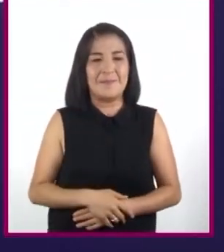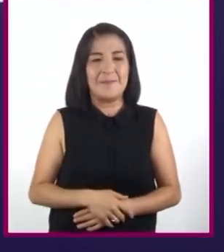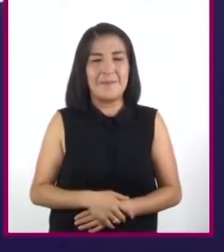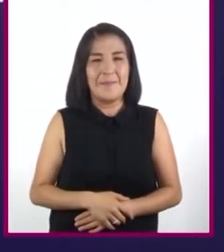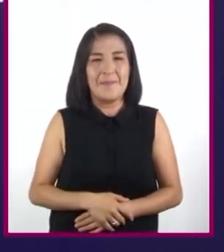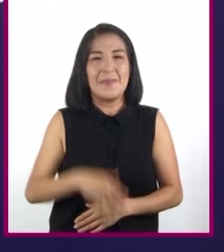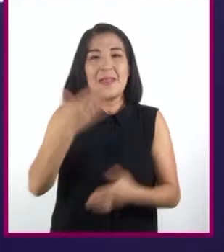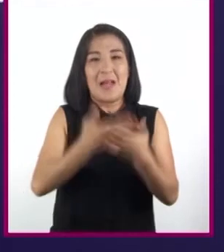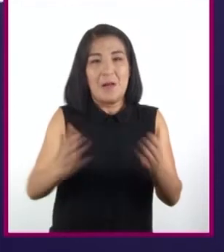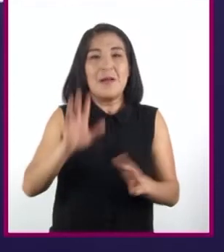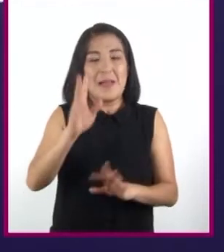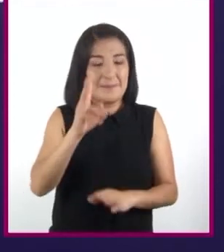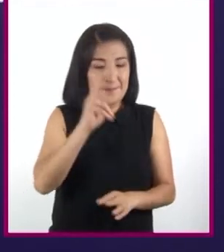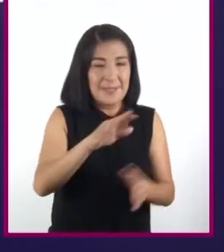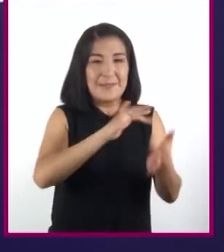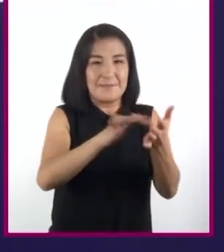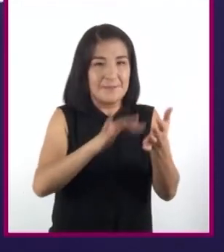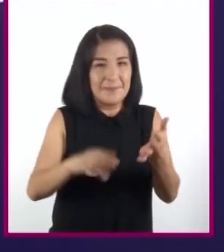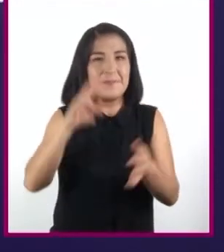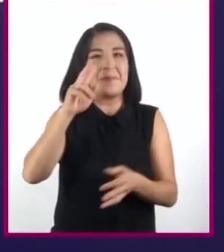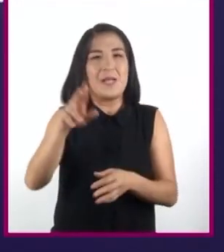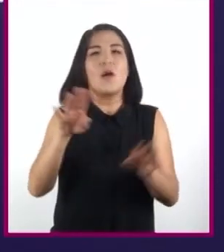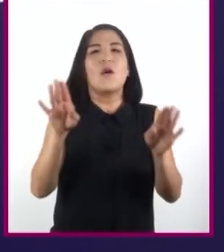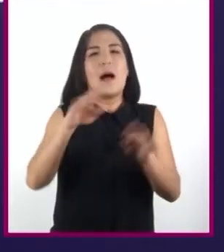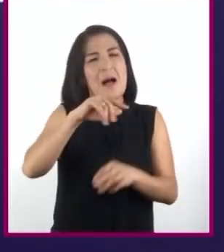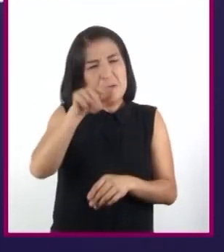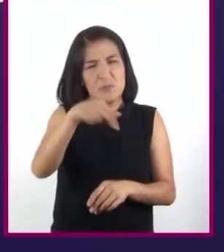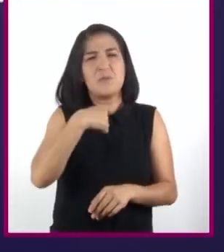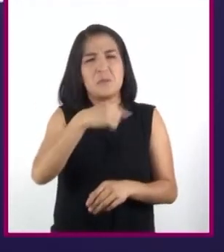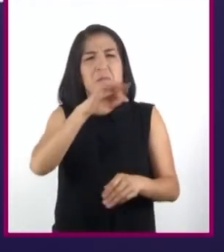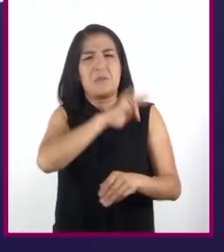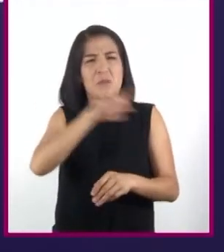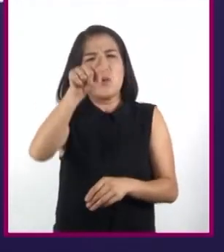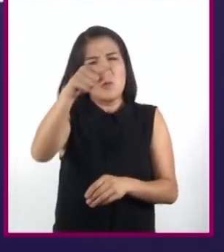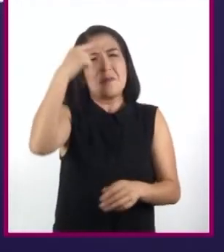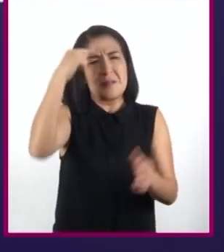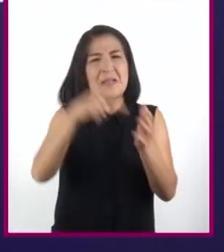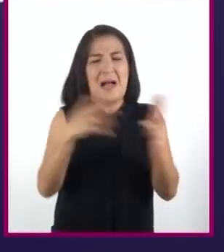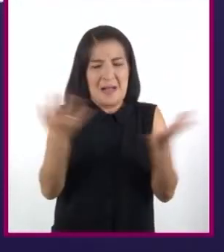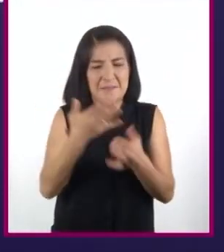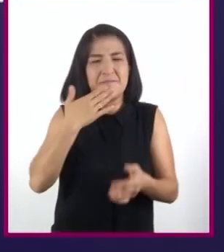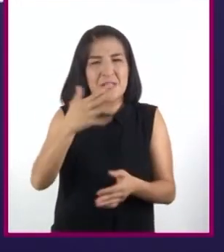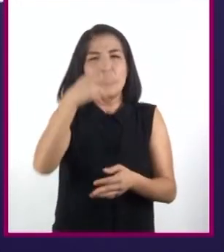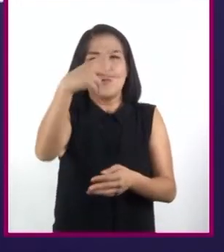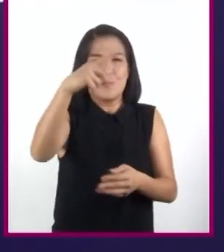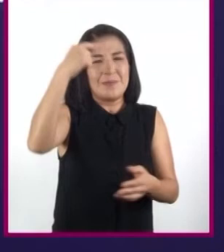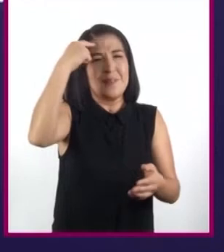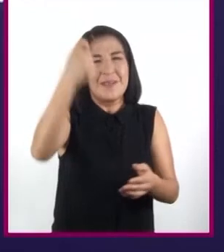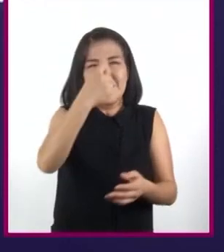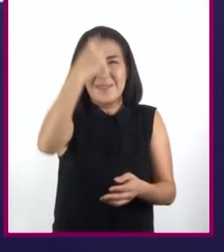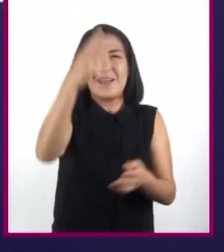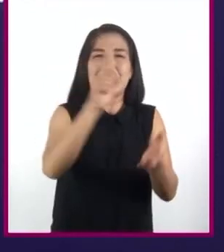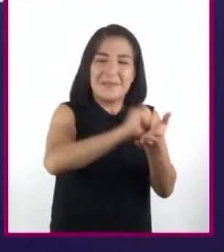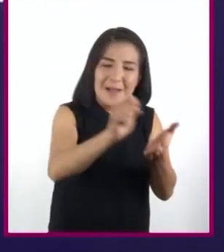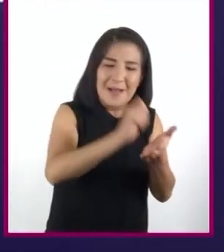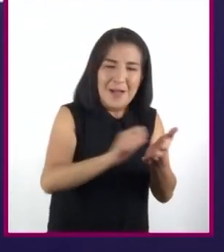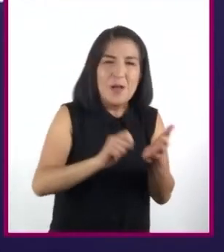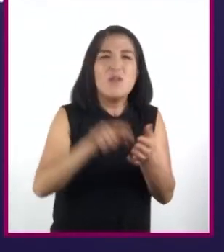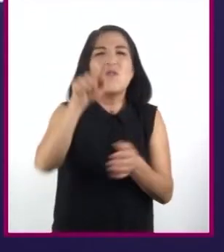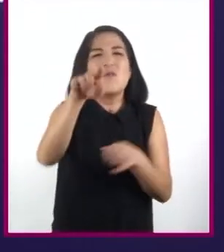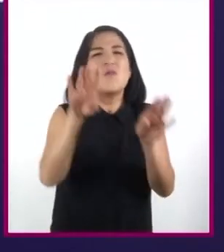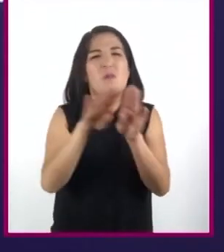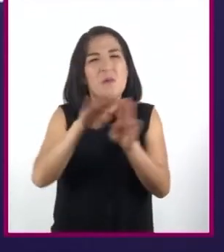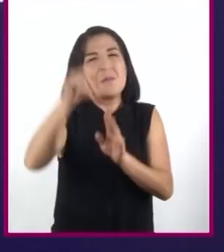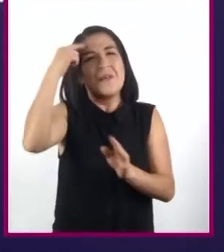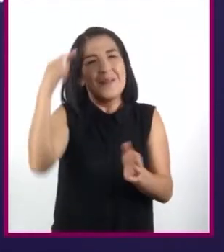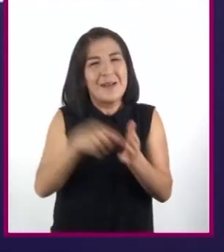Ahora que hemos revisado estos movimientos literarios, creo que puedes practicar tu escritura creativa. ¿Cómo adaptarías un fragmento de alguna de